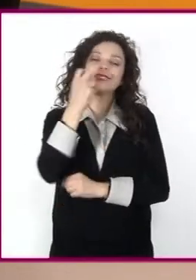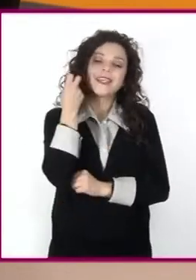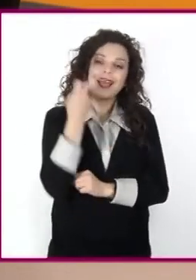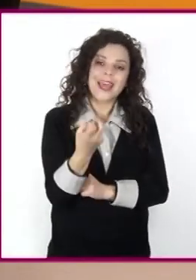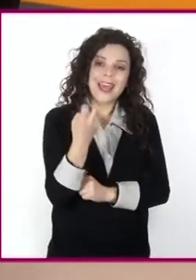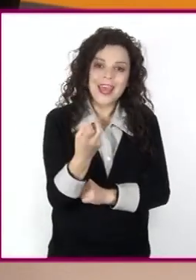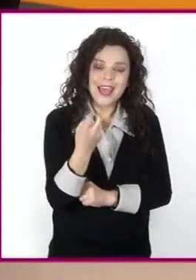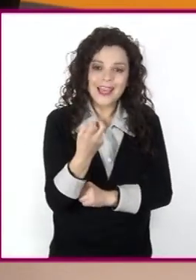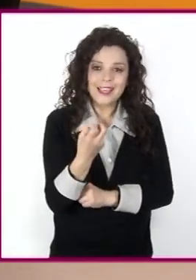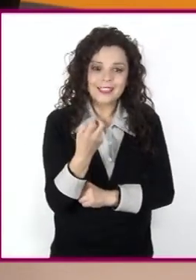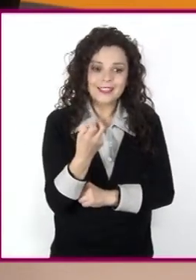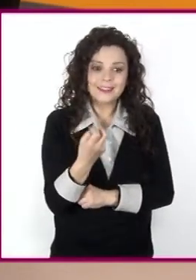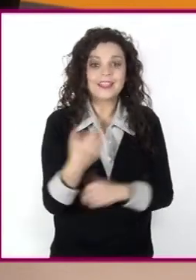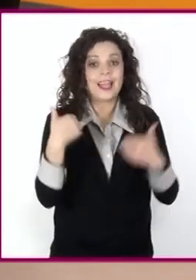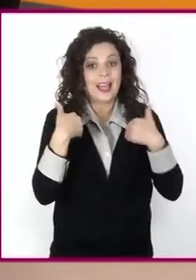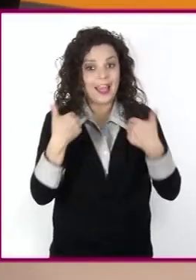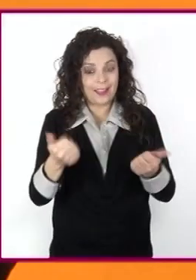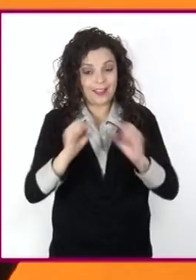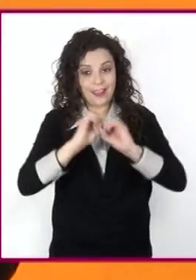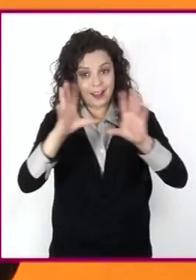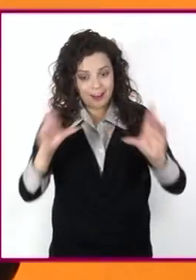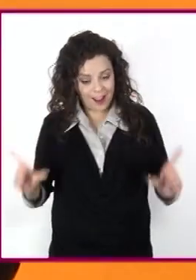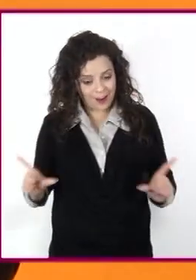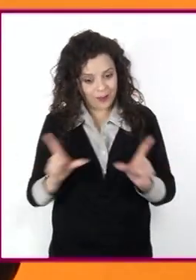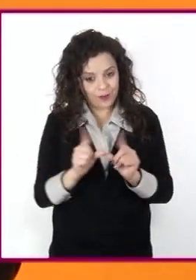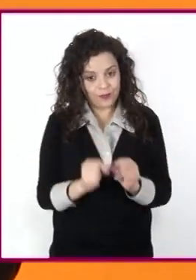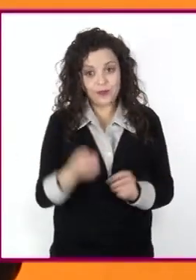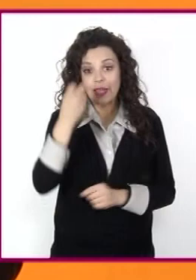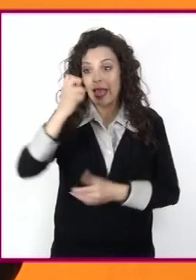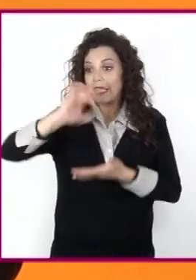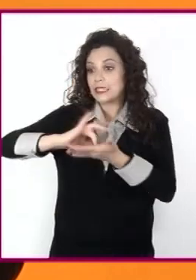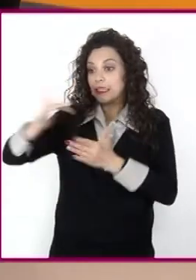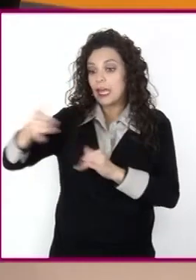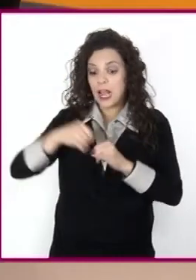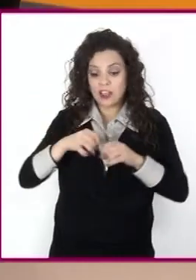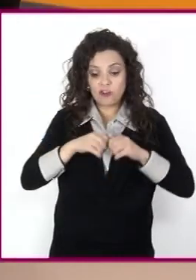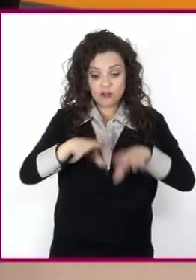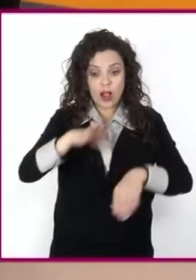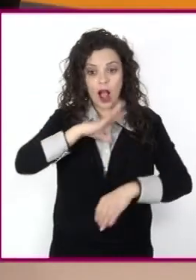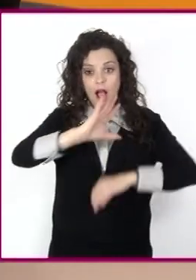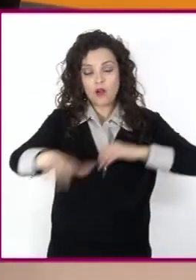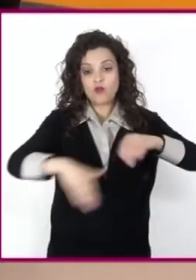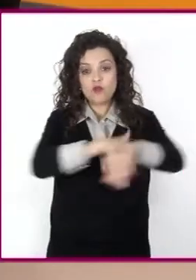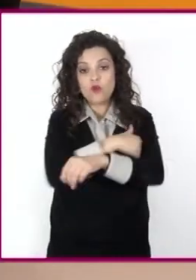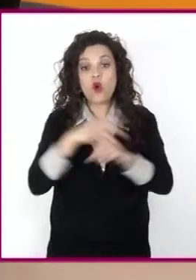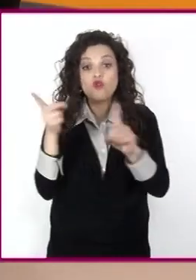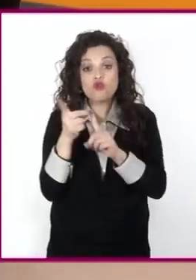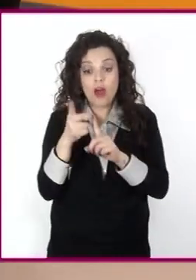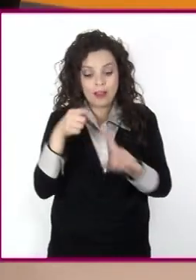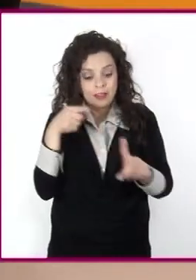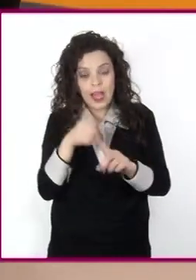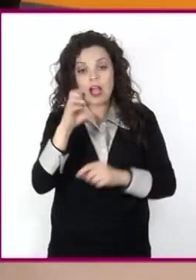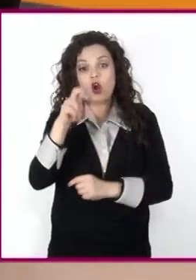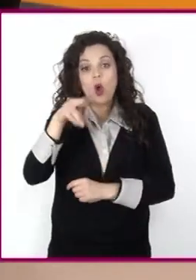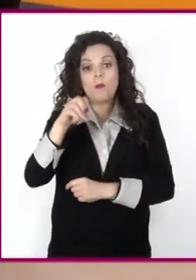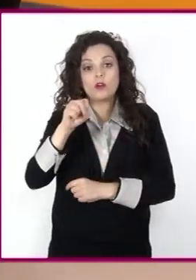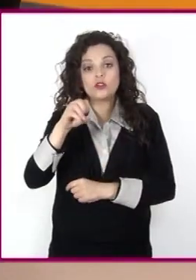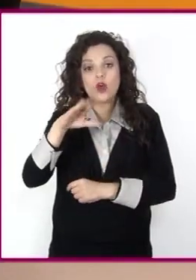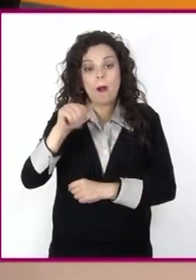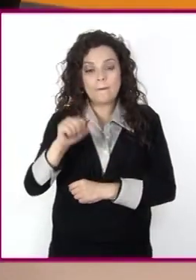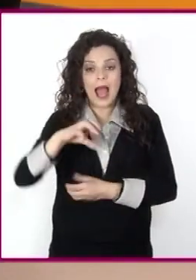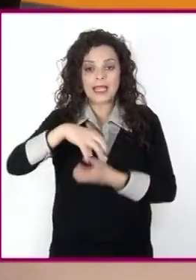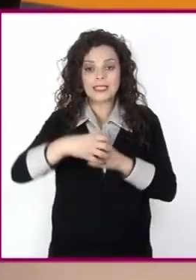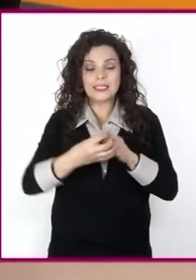anterior, podemos concluir que gracias a la información genética almacenada en los cromosomas dentro de nuestras